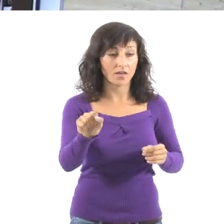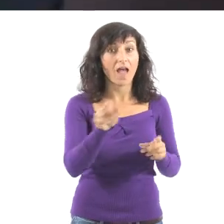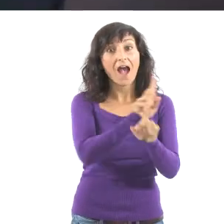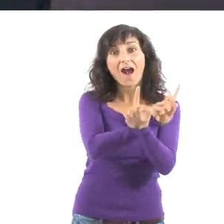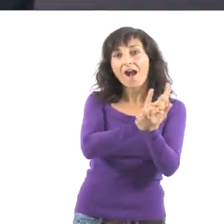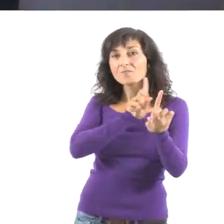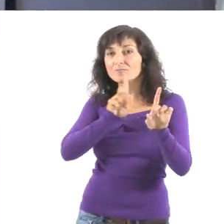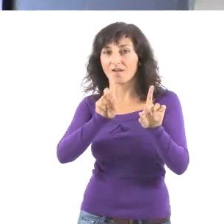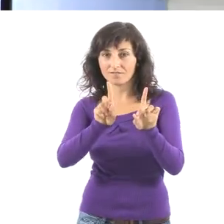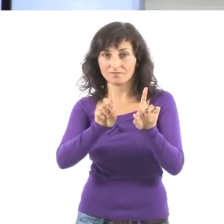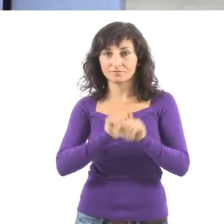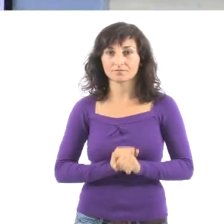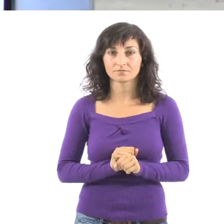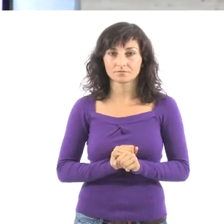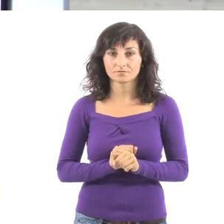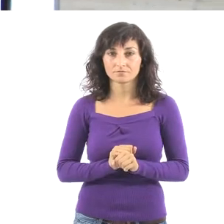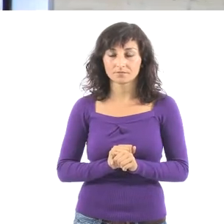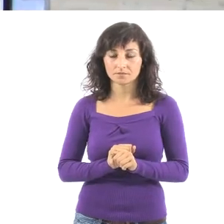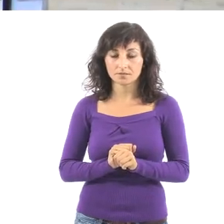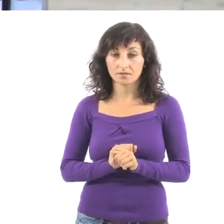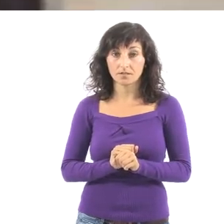lado, siguiendo su brazo,